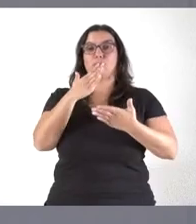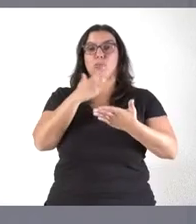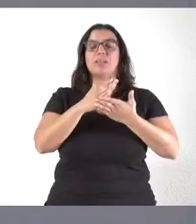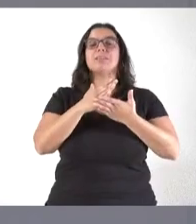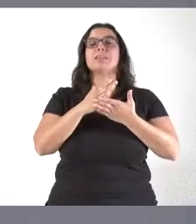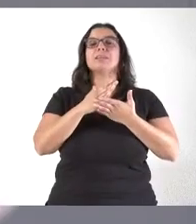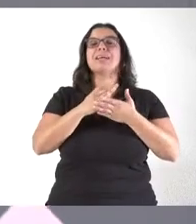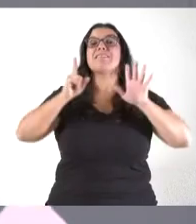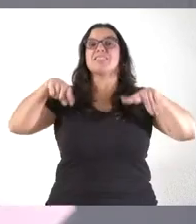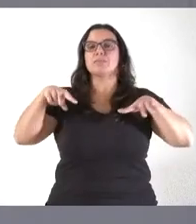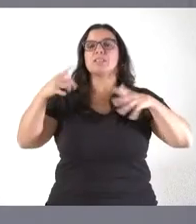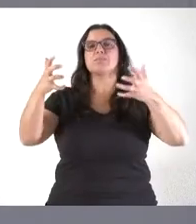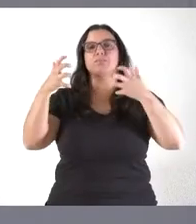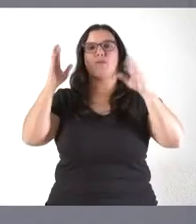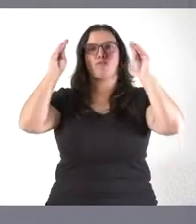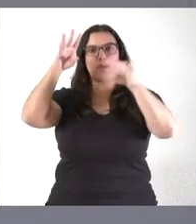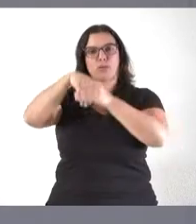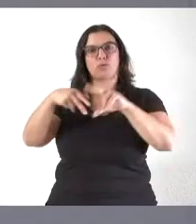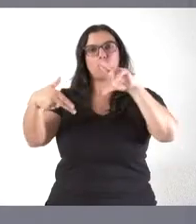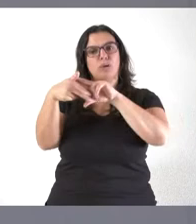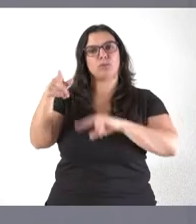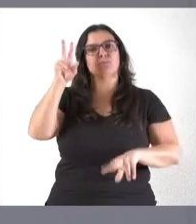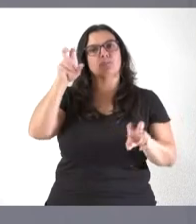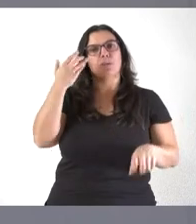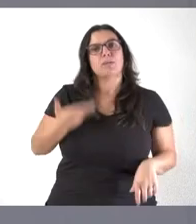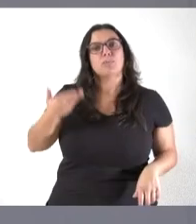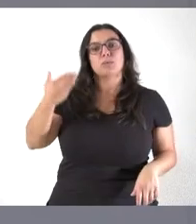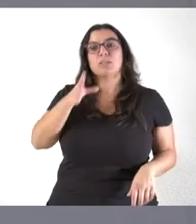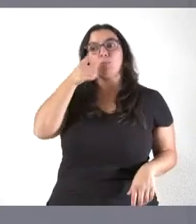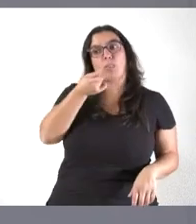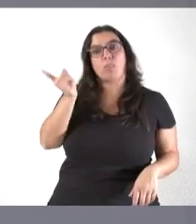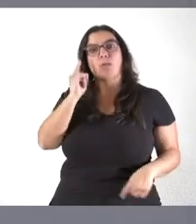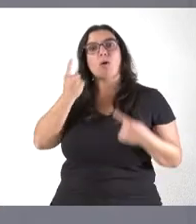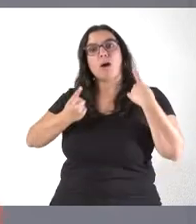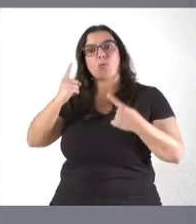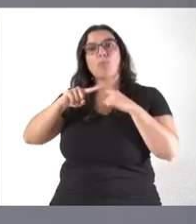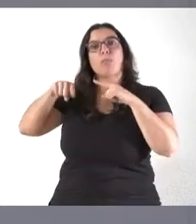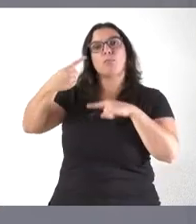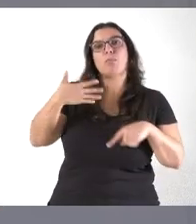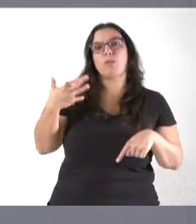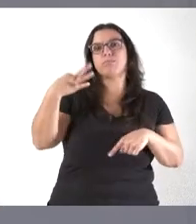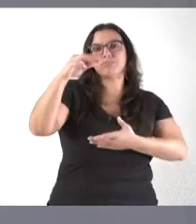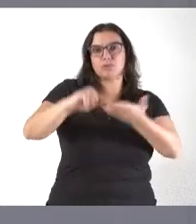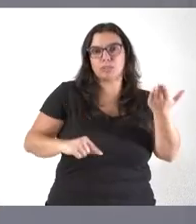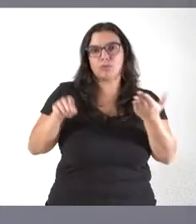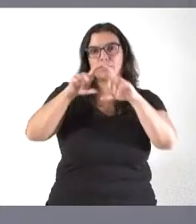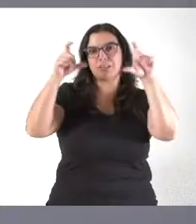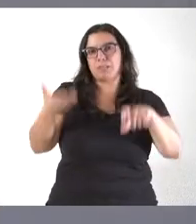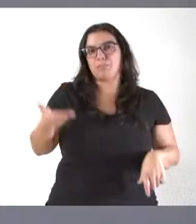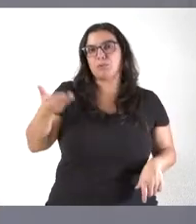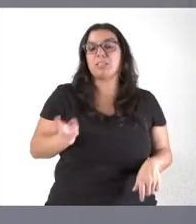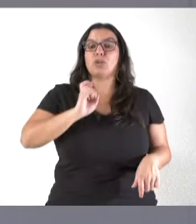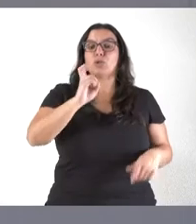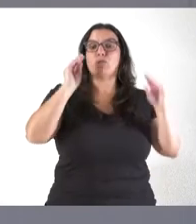beneficiar de esta formación es un elemento muy importante porque muchos de ellos se podrán quedar en esta importante empresa y otros tienen una forma